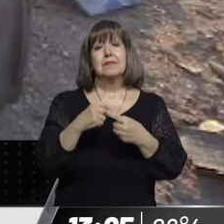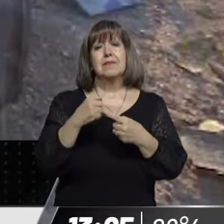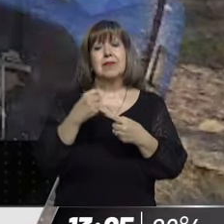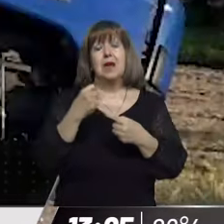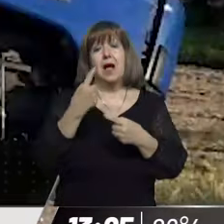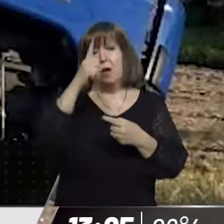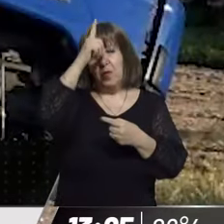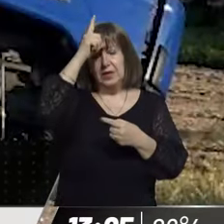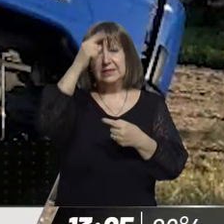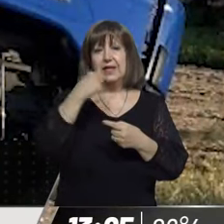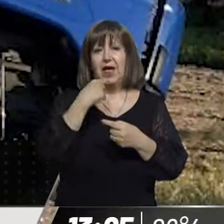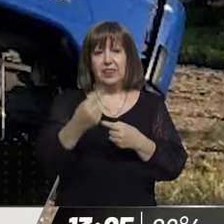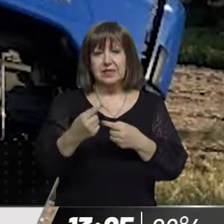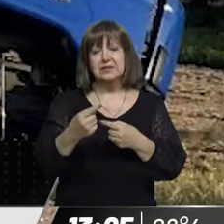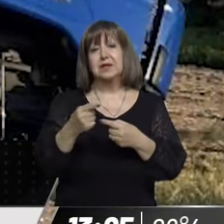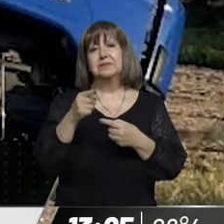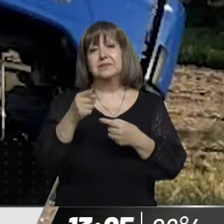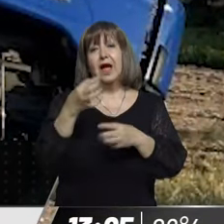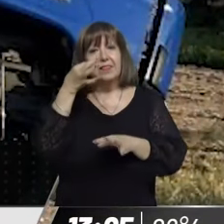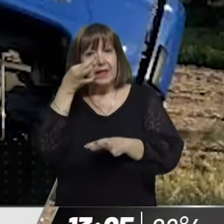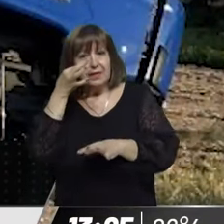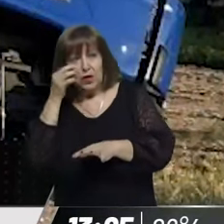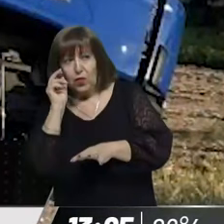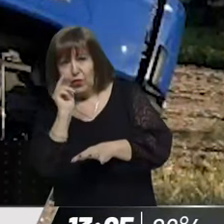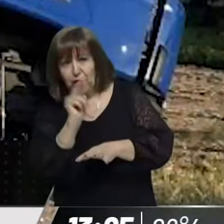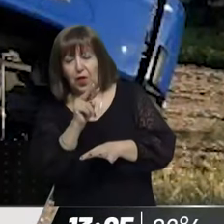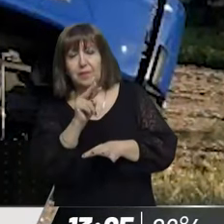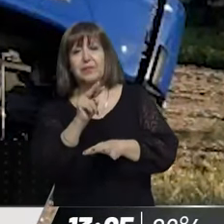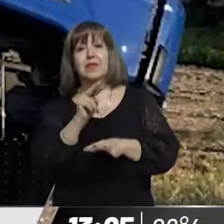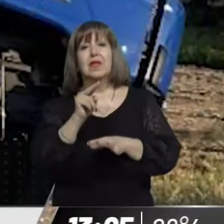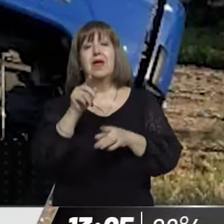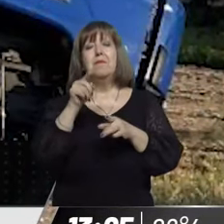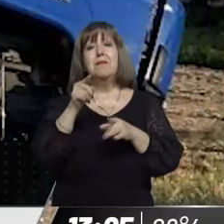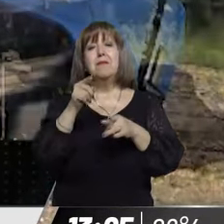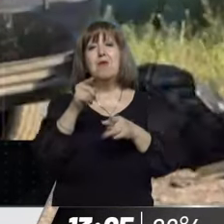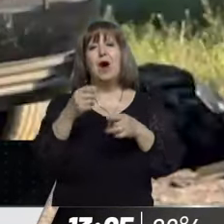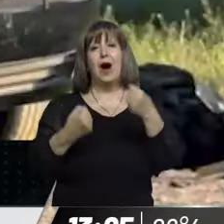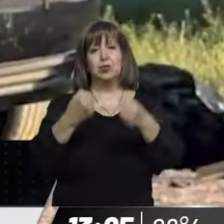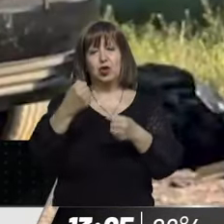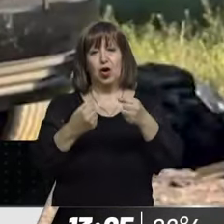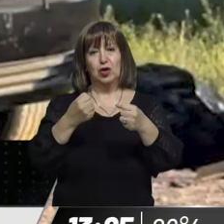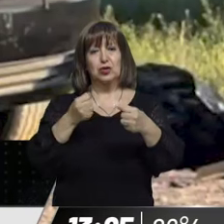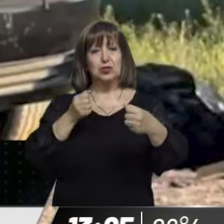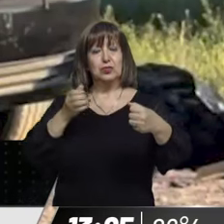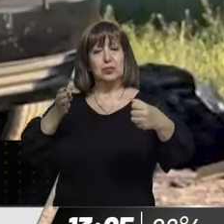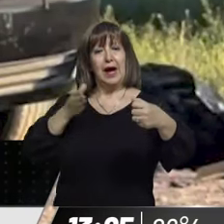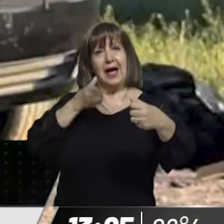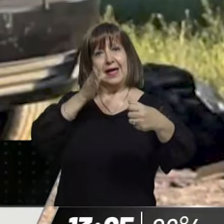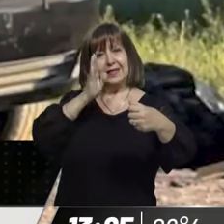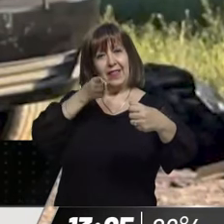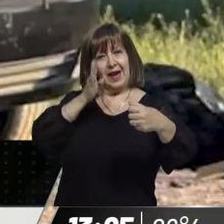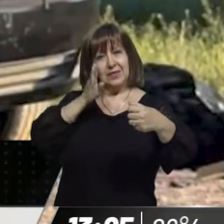parte policial precisa que, según indicaron testigos presenciales del hecho, el Palio se dirigía en dirección al este por el trazado